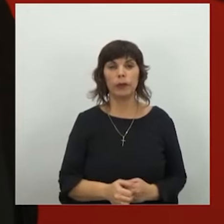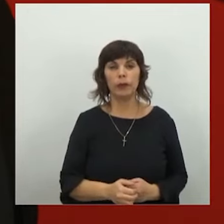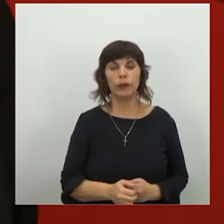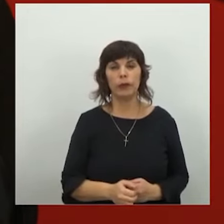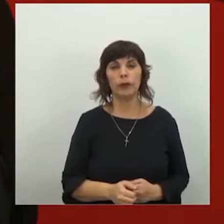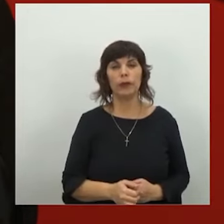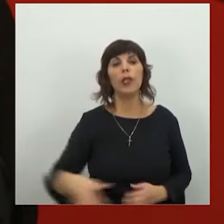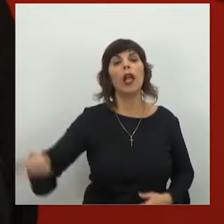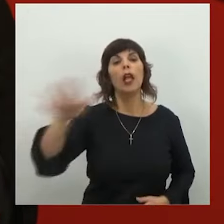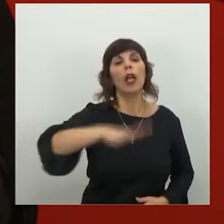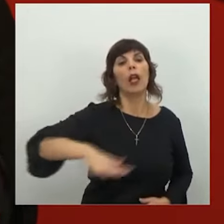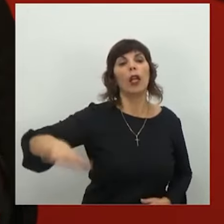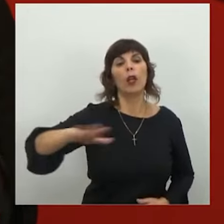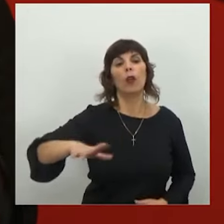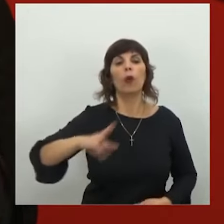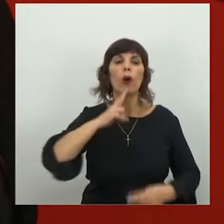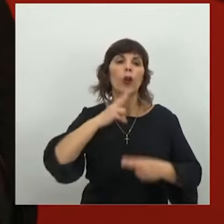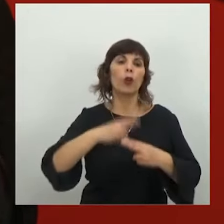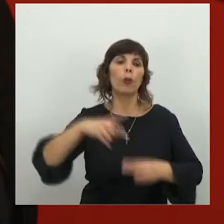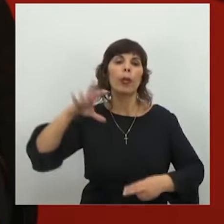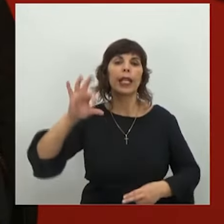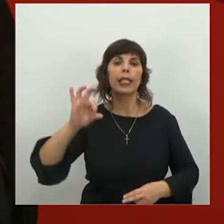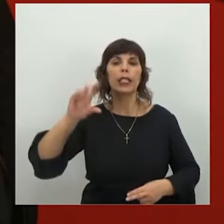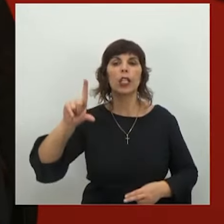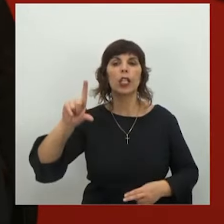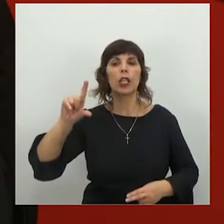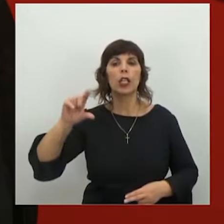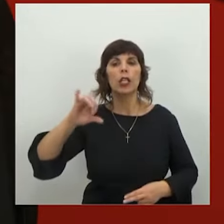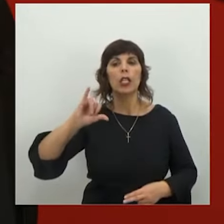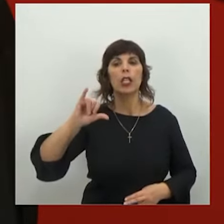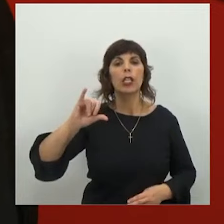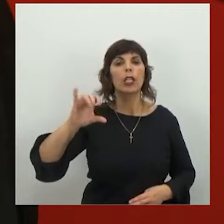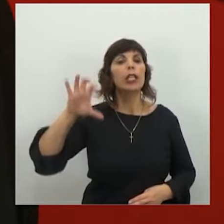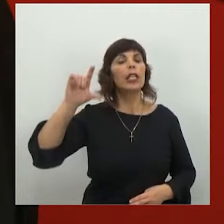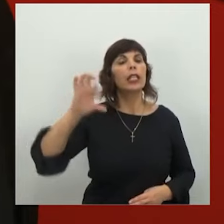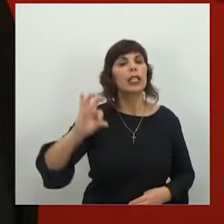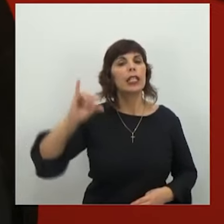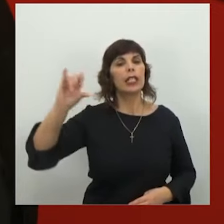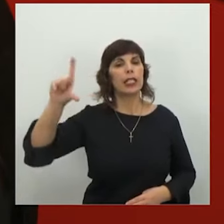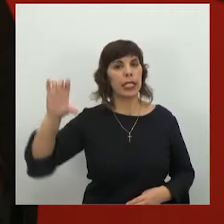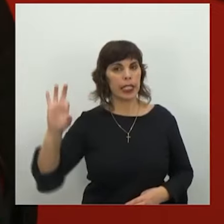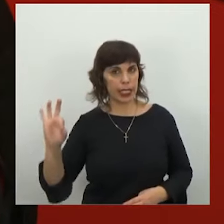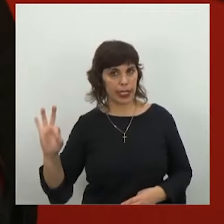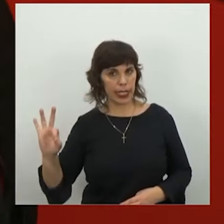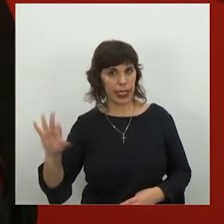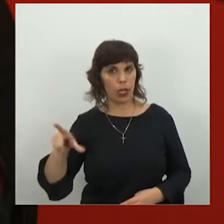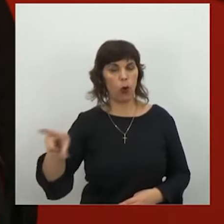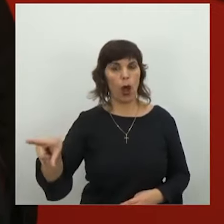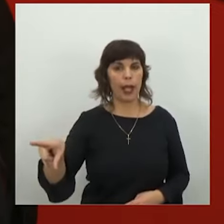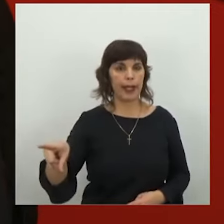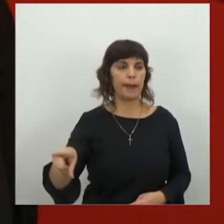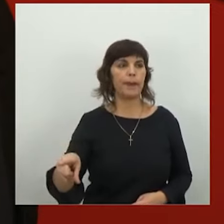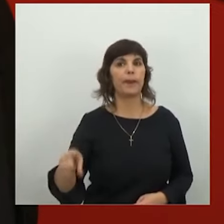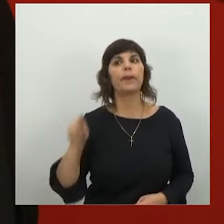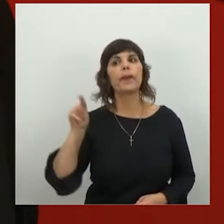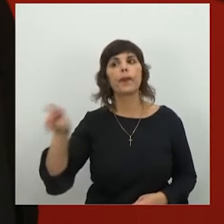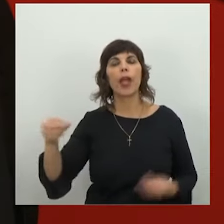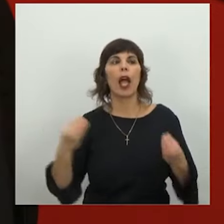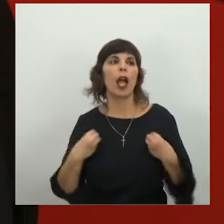en Shiloh, como dice la Biblia, Shiloh. Allí estaba por un tiempo el profeta Samuel y